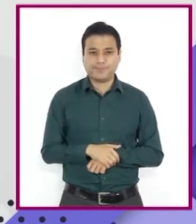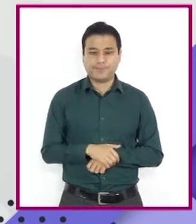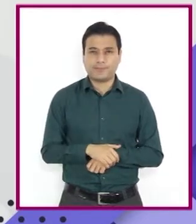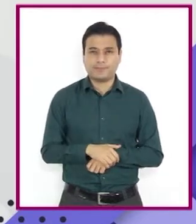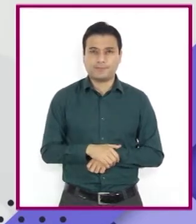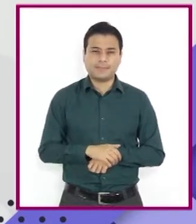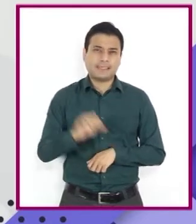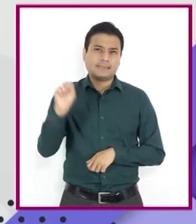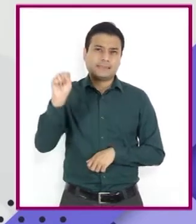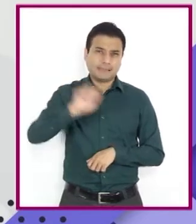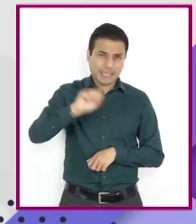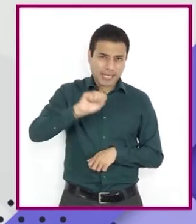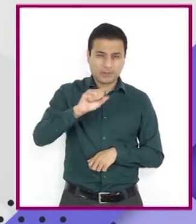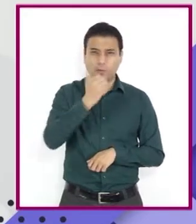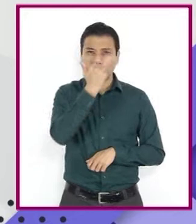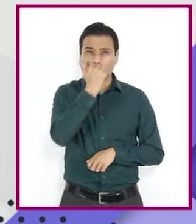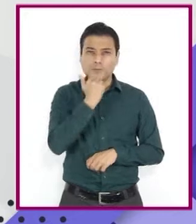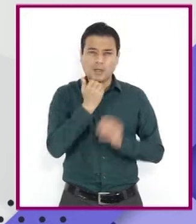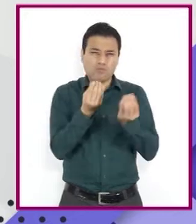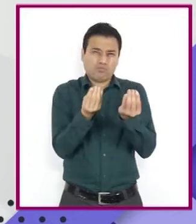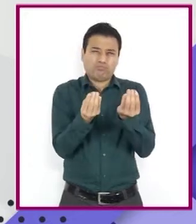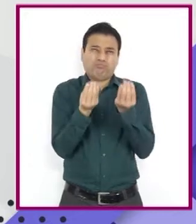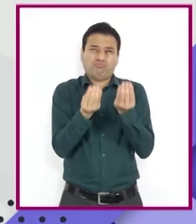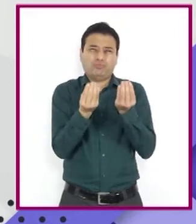concentrados de sal o azúcar,